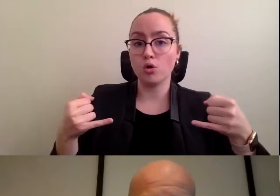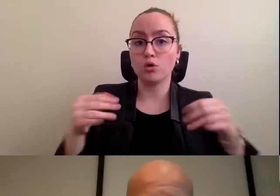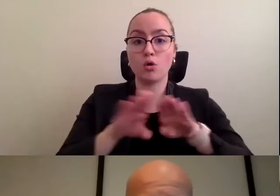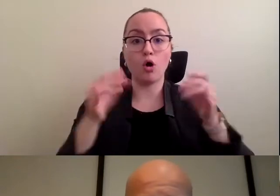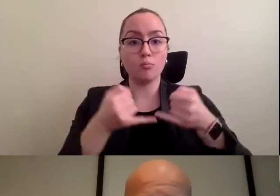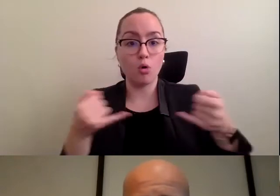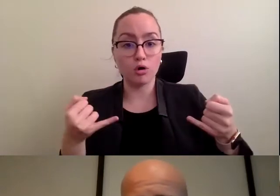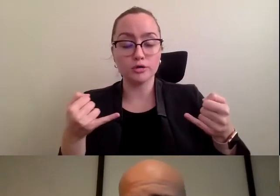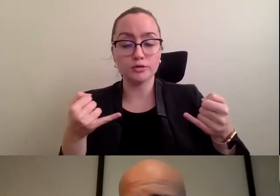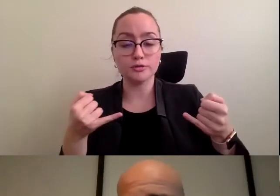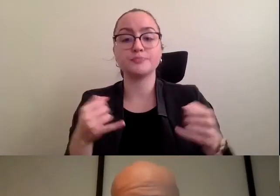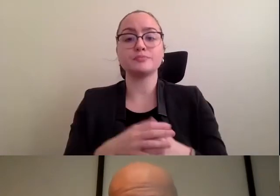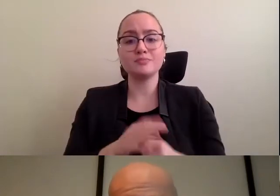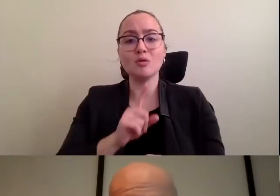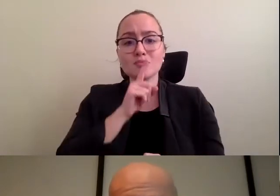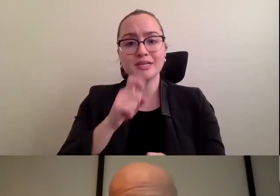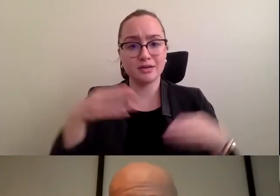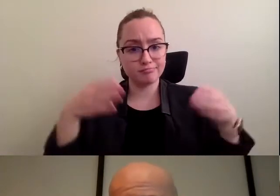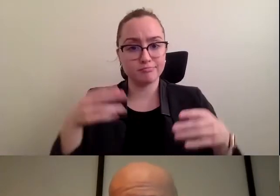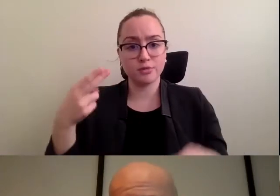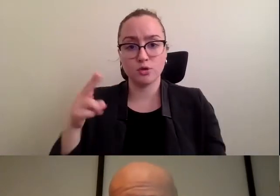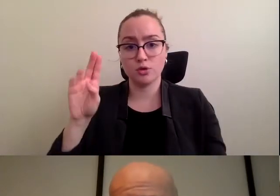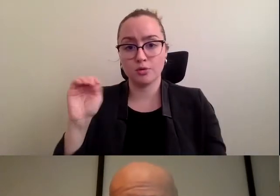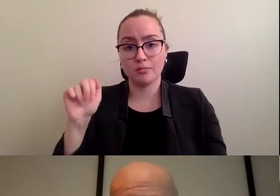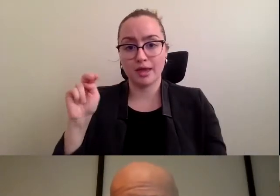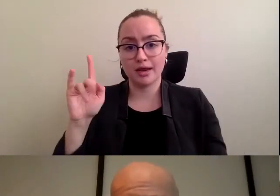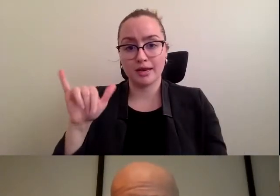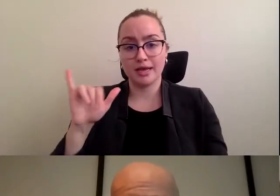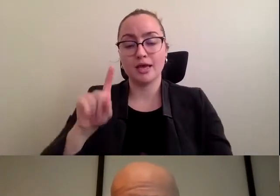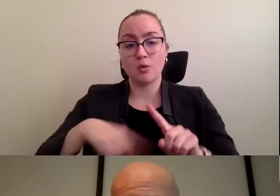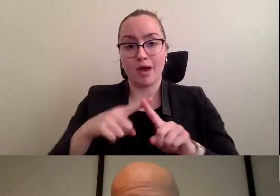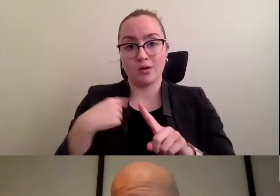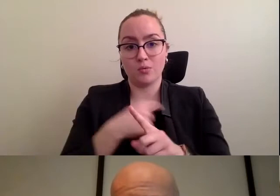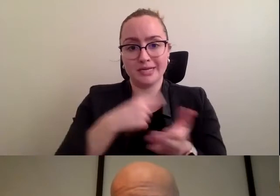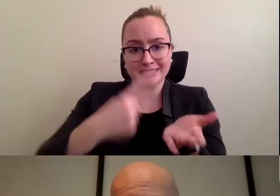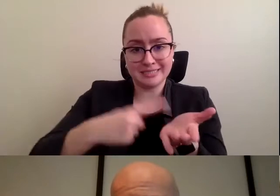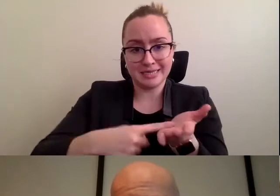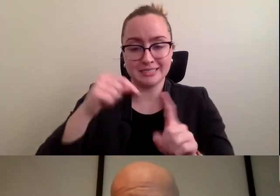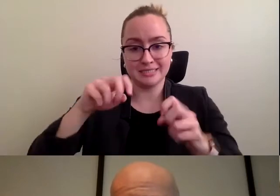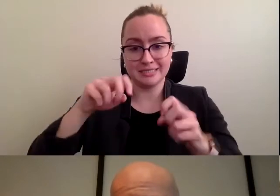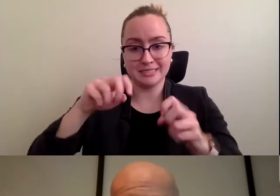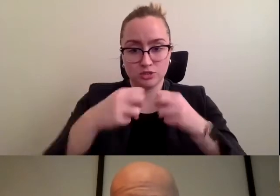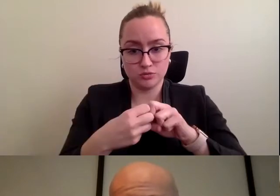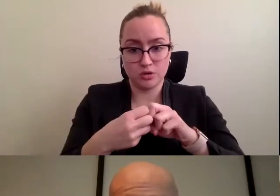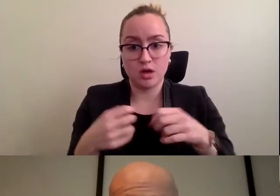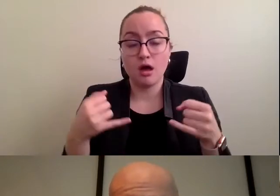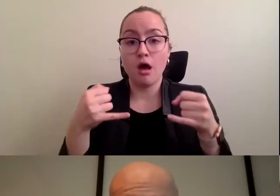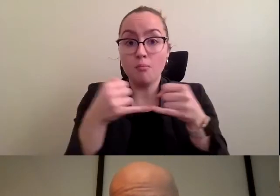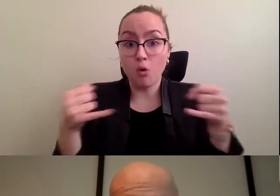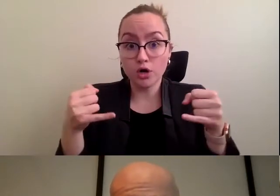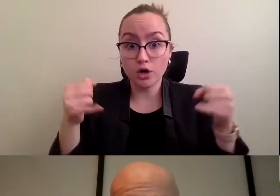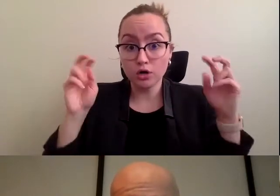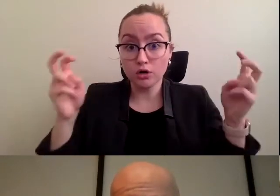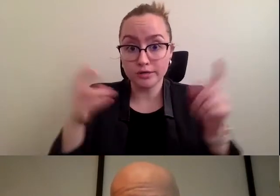quiero enfocar sobre una humanidad común que debería dirigir nuestras conversaciones. Yo estuve